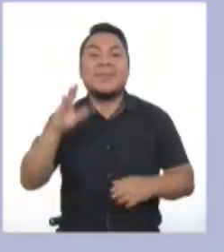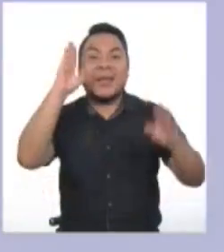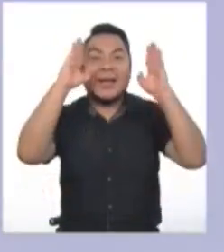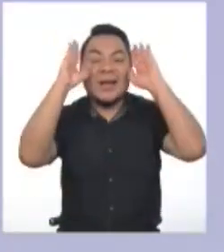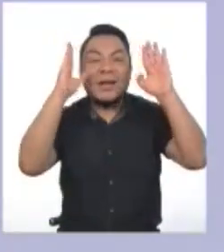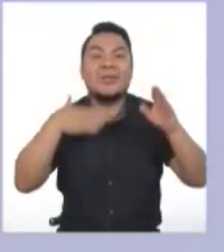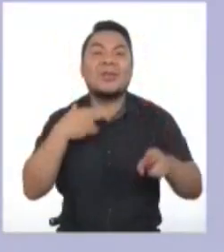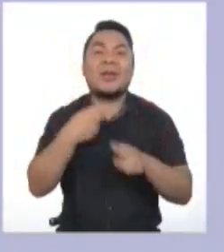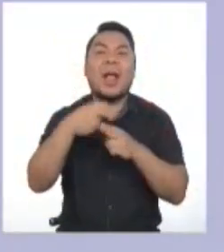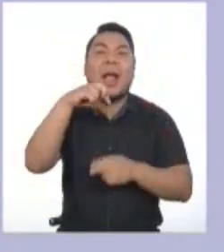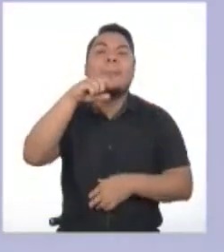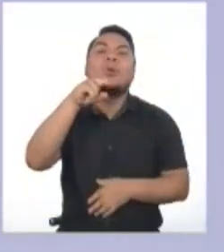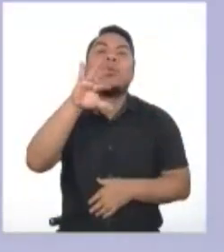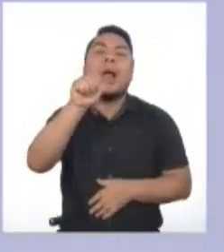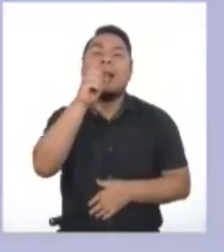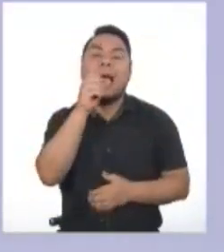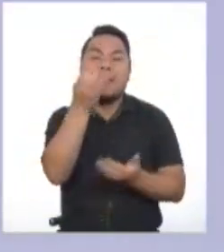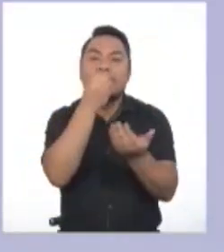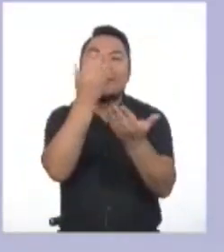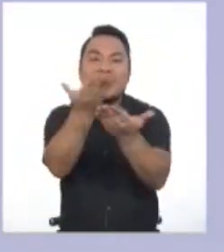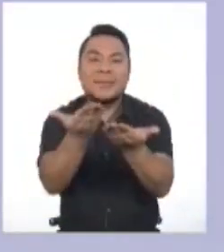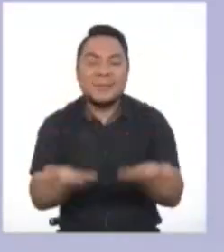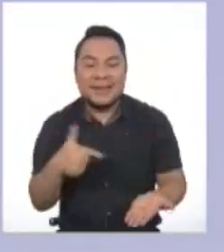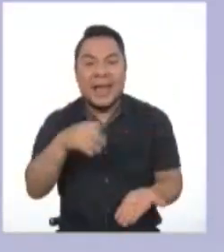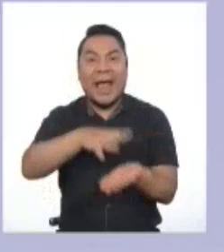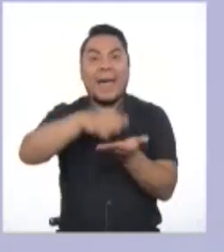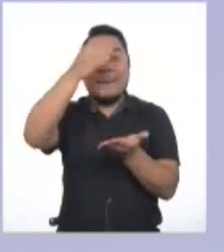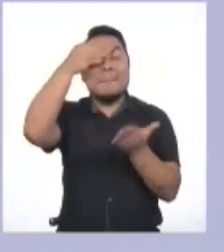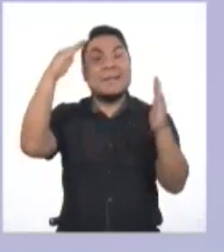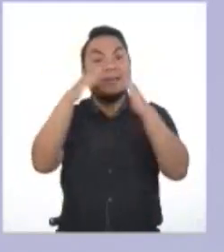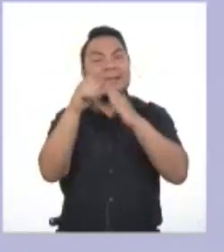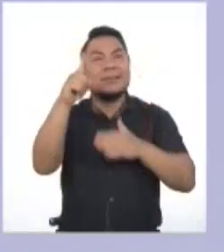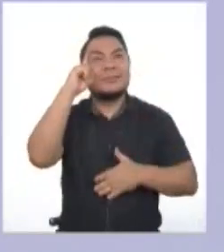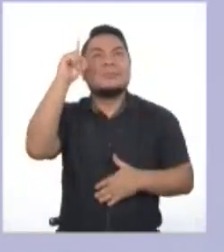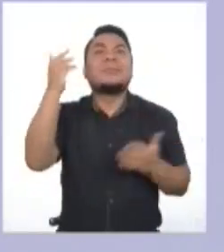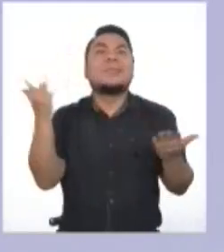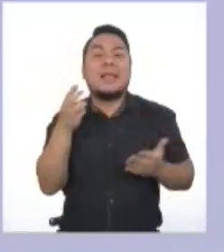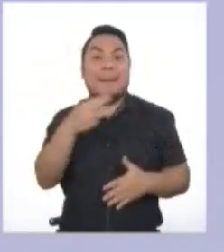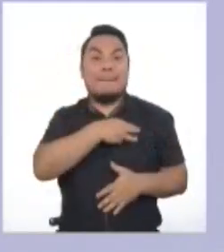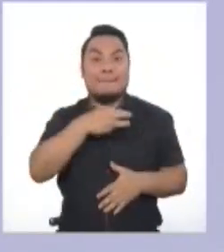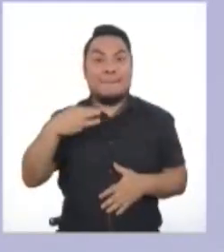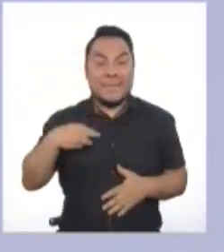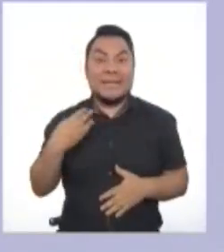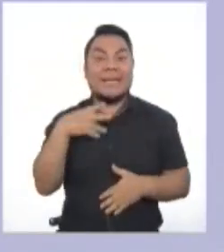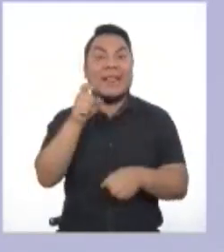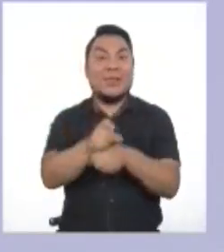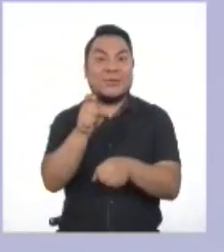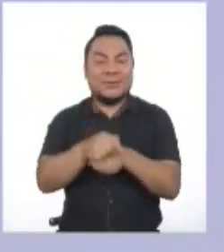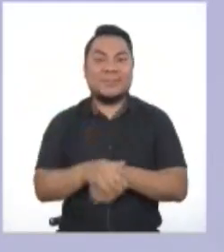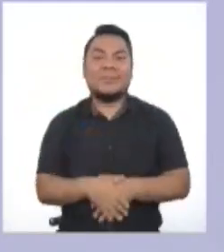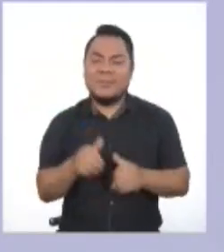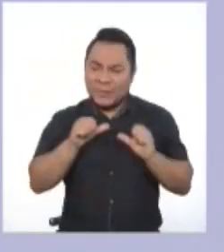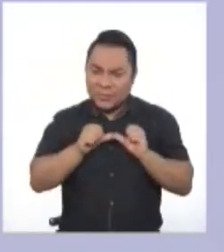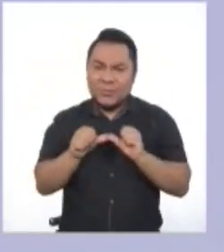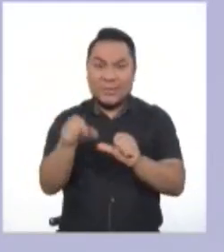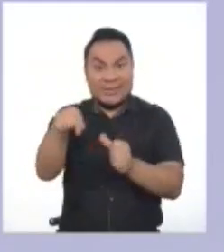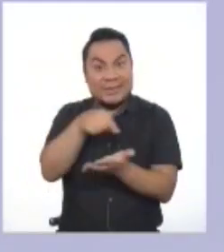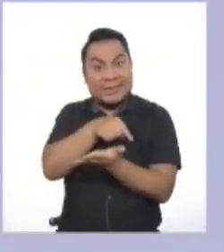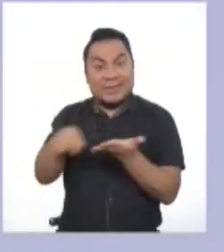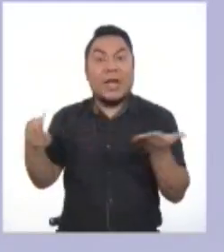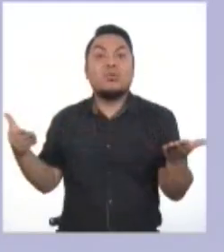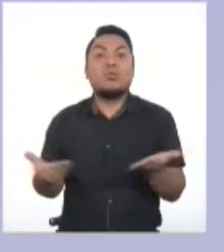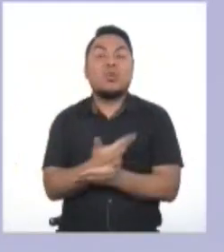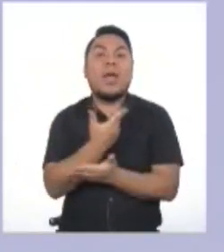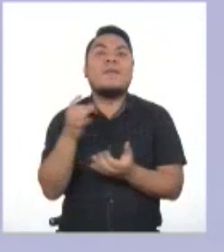soy Paola Moreno. Bienvenidas y bienvenidos a Aprendo en Casa, una iniciativa del Ministerio de Educación. Continuamos la semana con